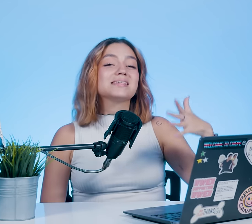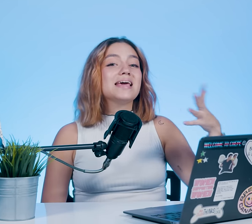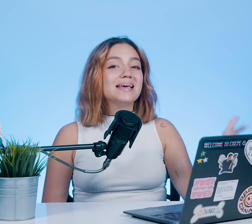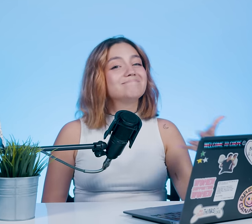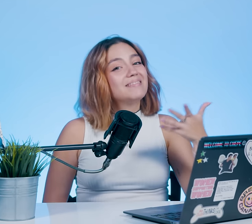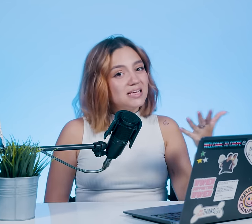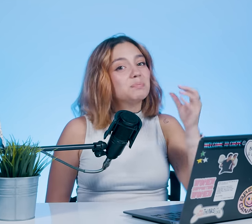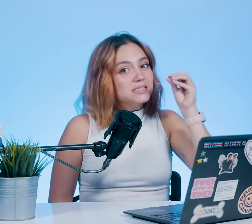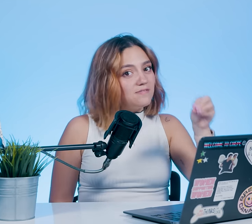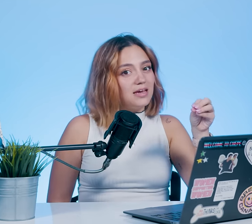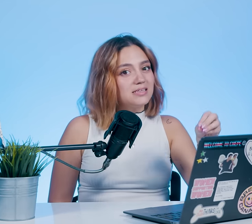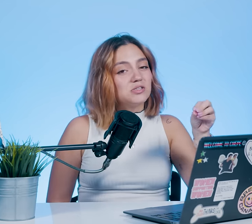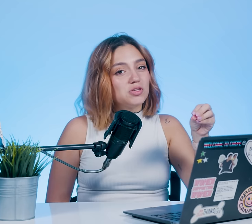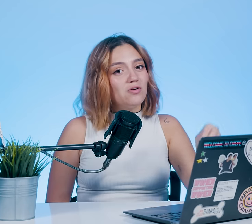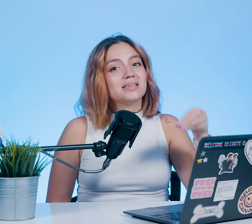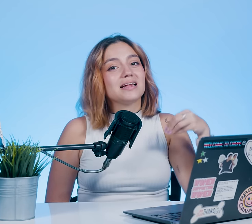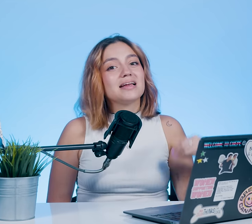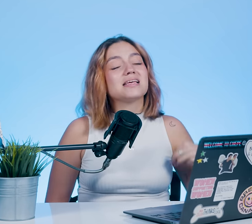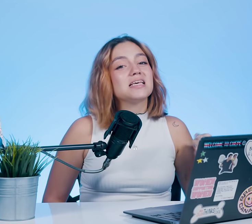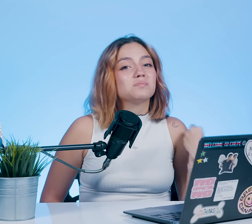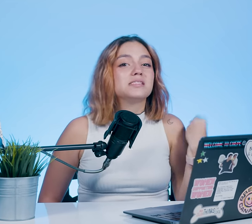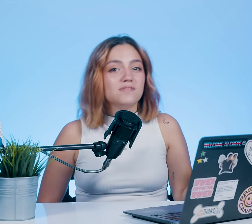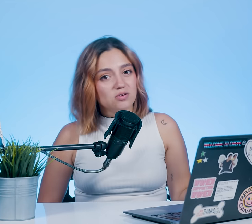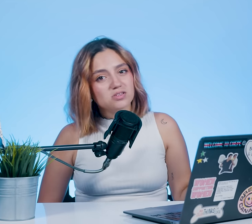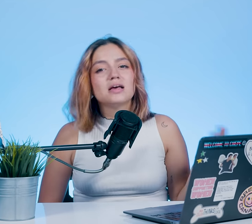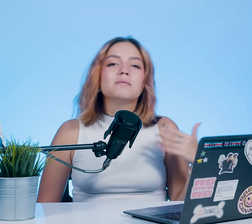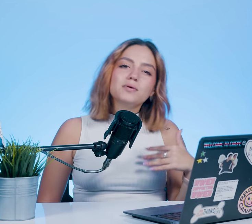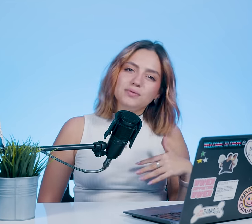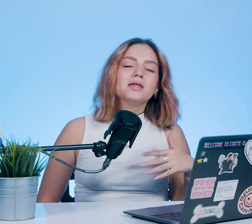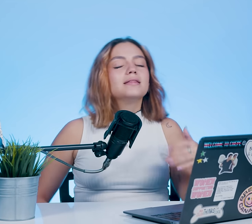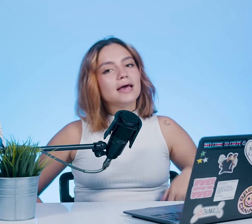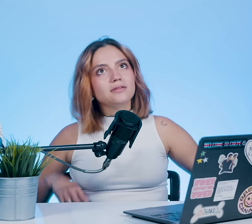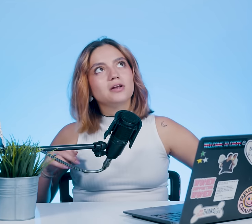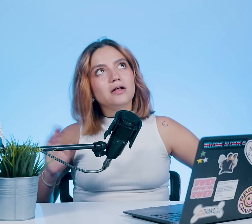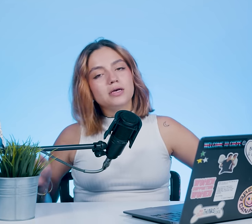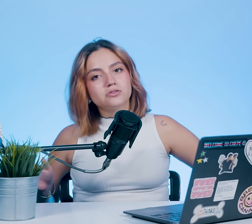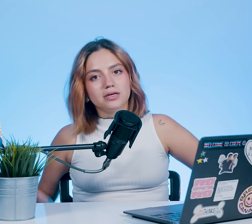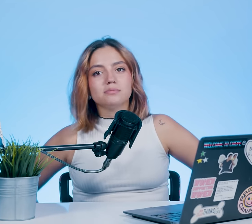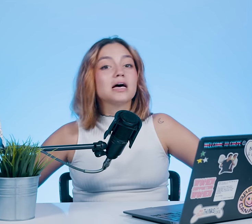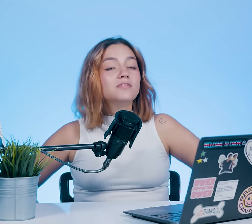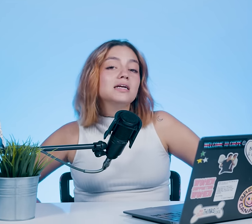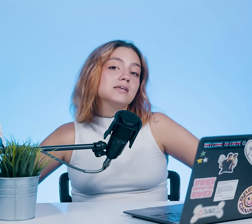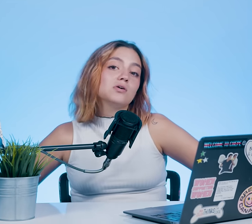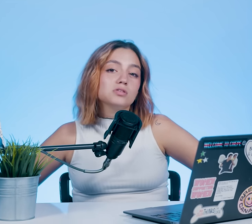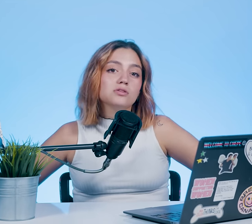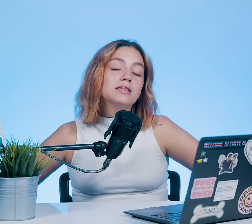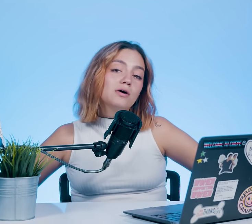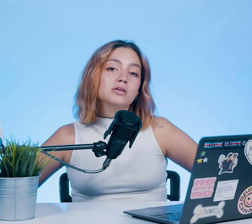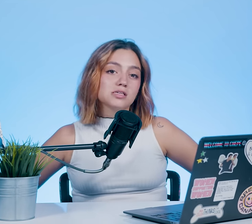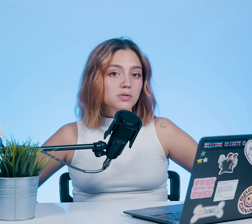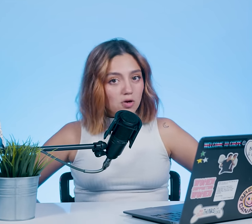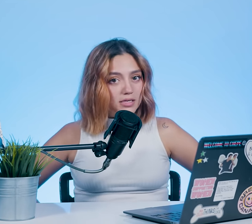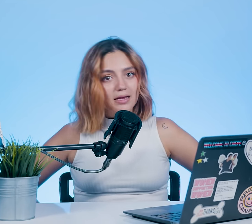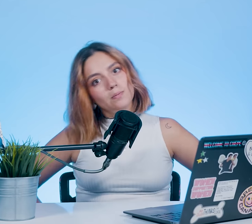las personas específicas Eso sí con estándares específicos Pero bueno dejando al lado esto digamos al final está reconociendo el